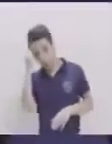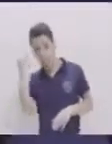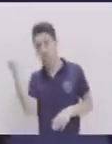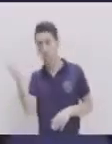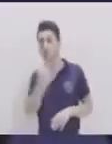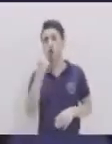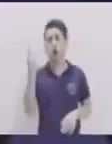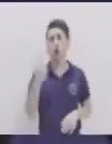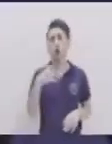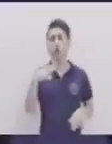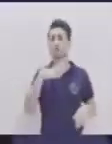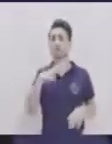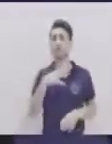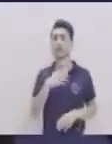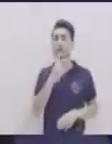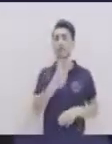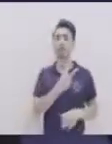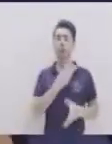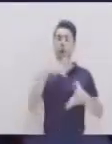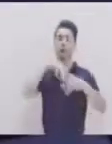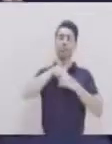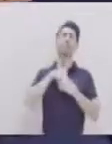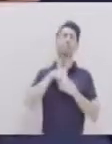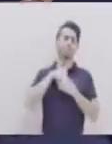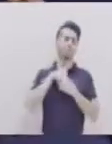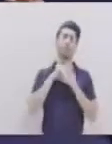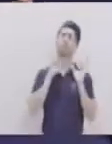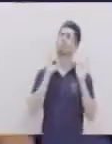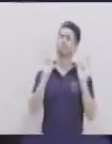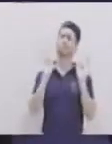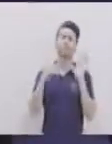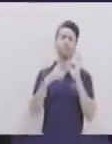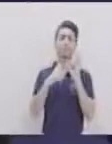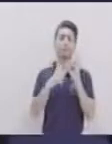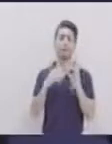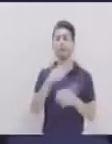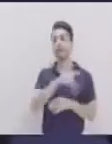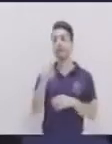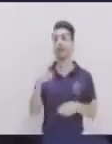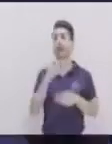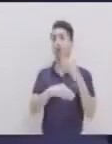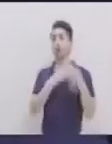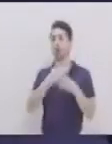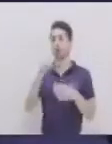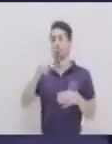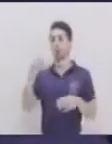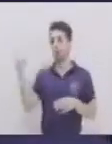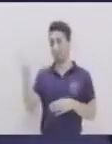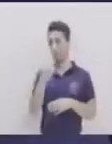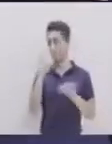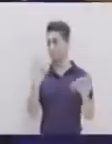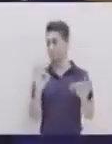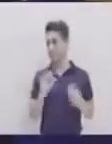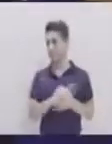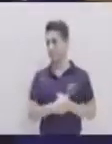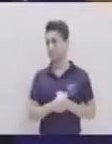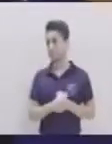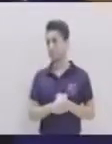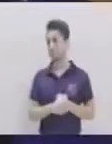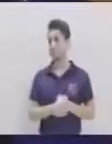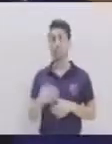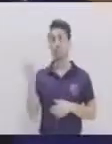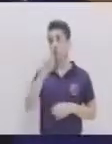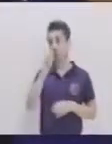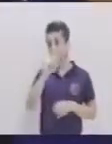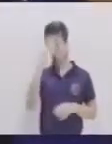olvide que todos tenemos un valor incalculable y que el mundo nos necesita a todos. Muy